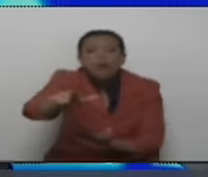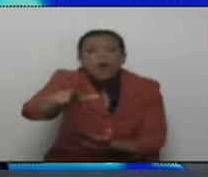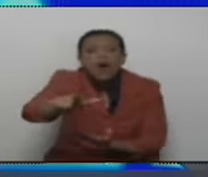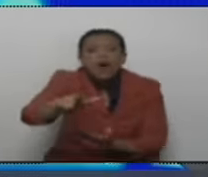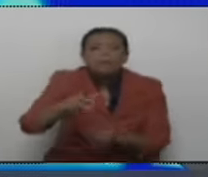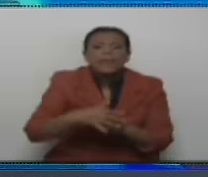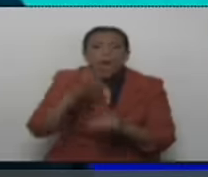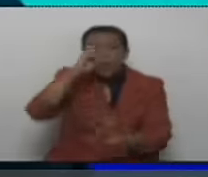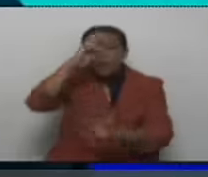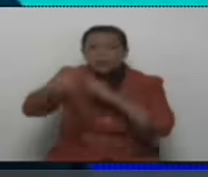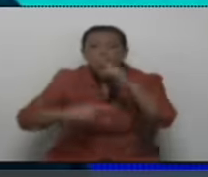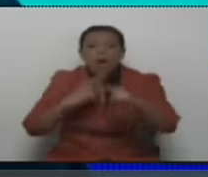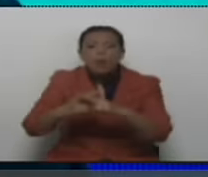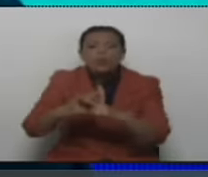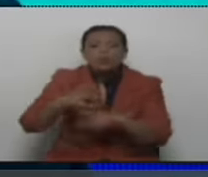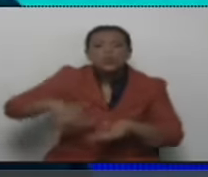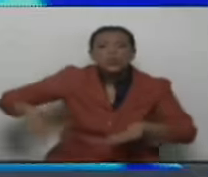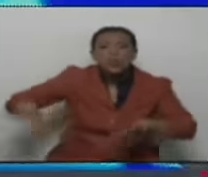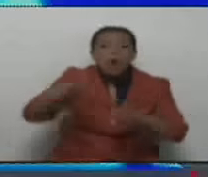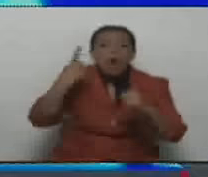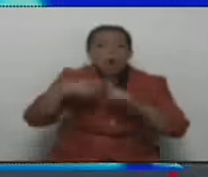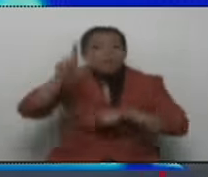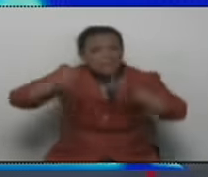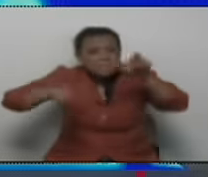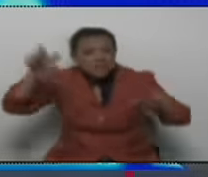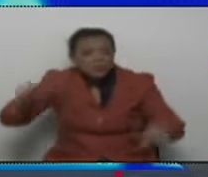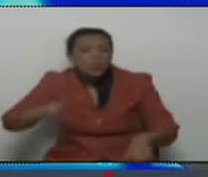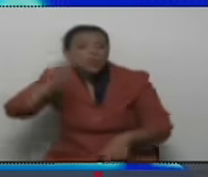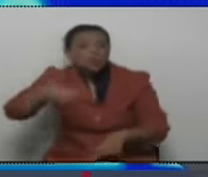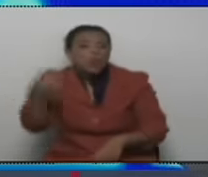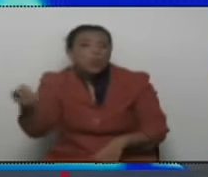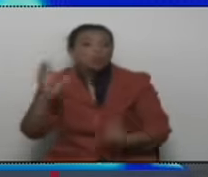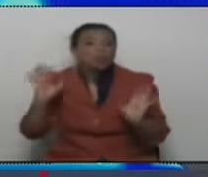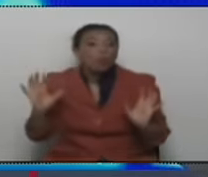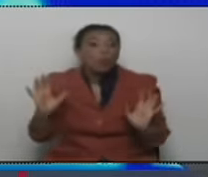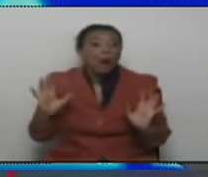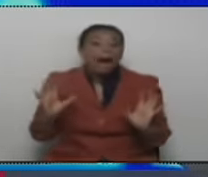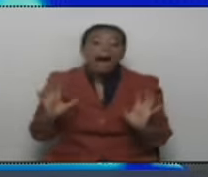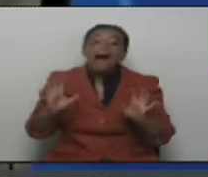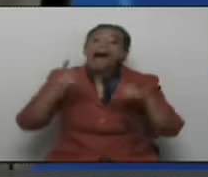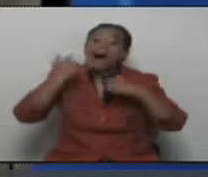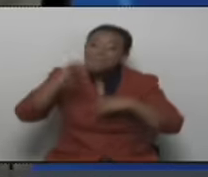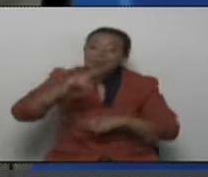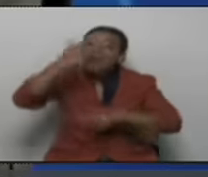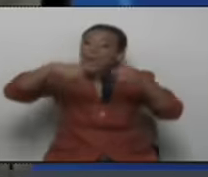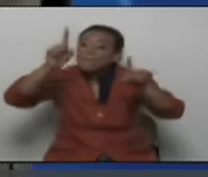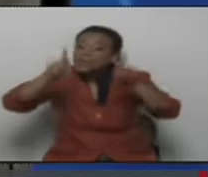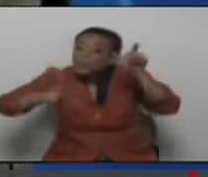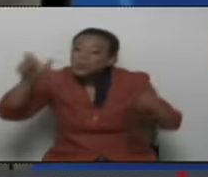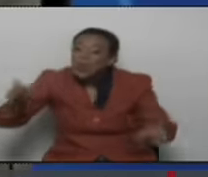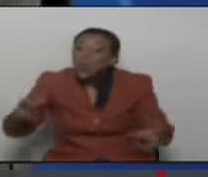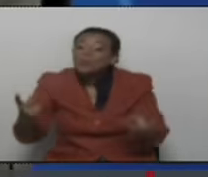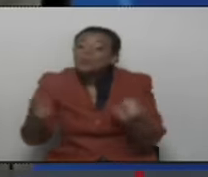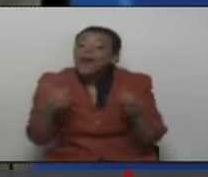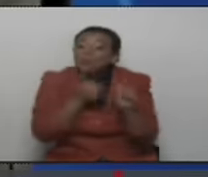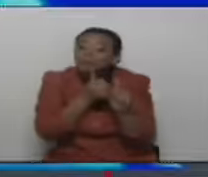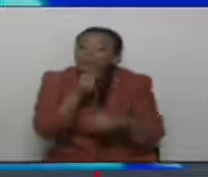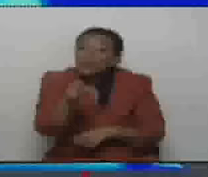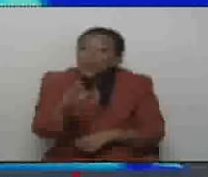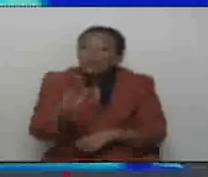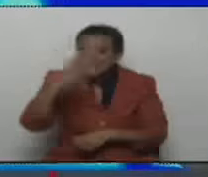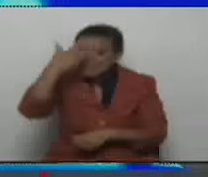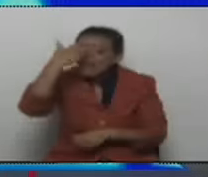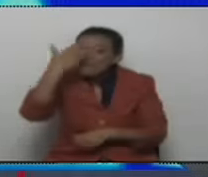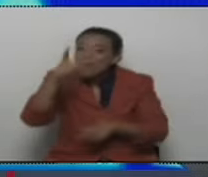Puerto Ayacucho? ¿Habían otras personas? Seguramente. Es probable que hayan otras personas. Claro. Que tenían que reportarle a él